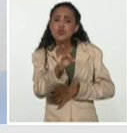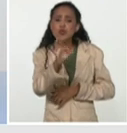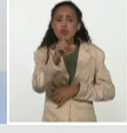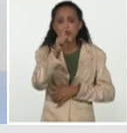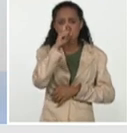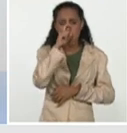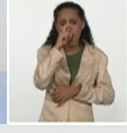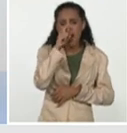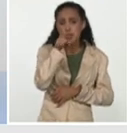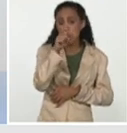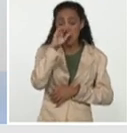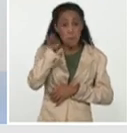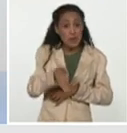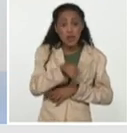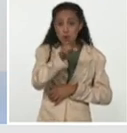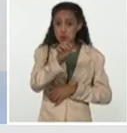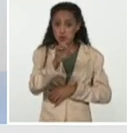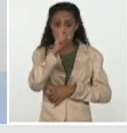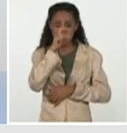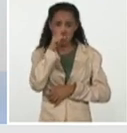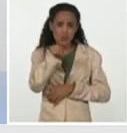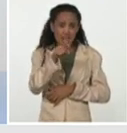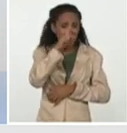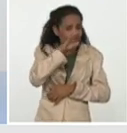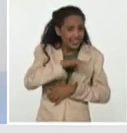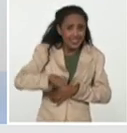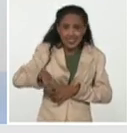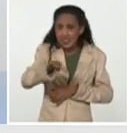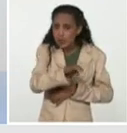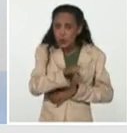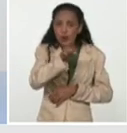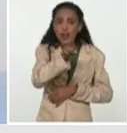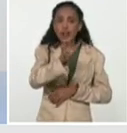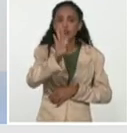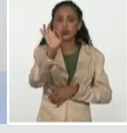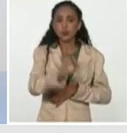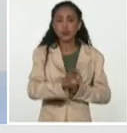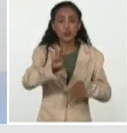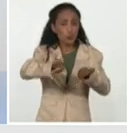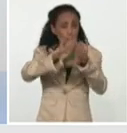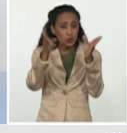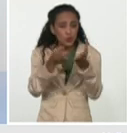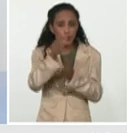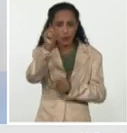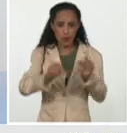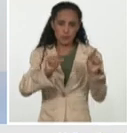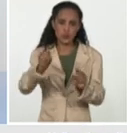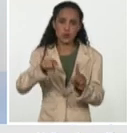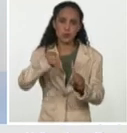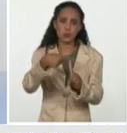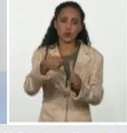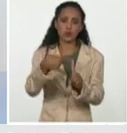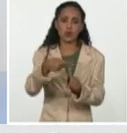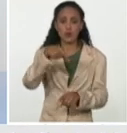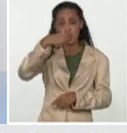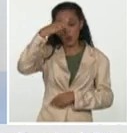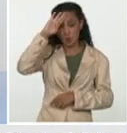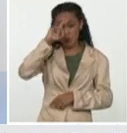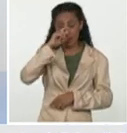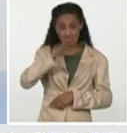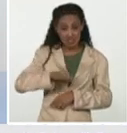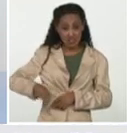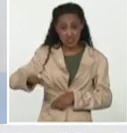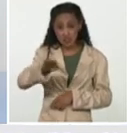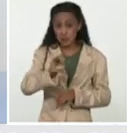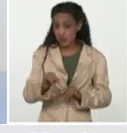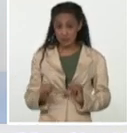menos, o sea, en edades pediátricas, el 14% de todos los diagnosticados en Cuba. Y ya con este diagnóstico